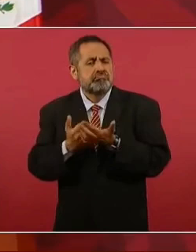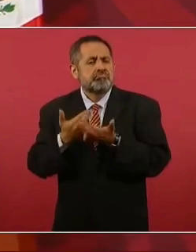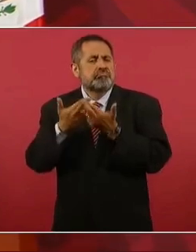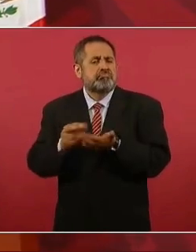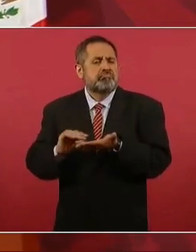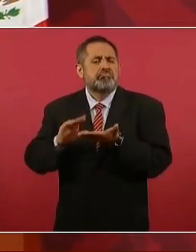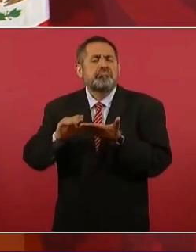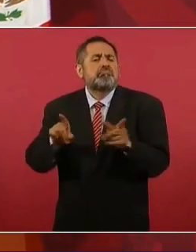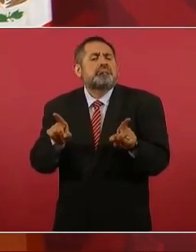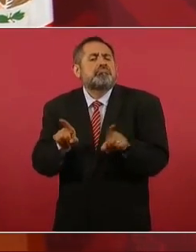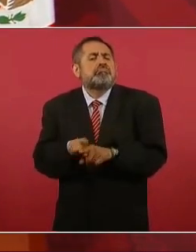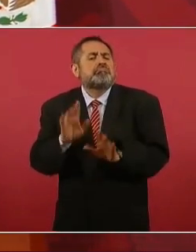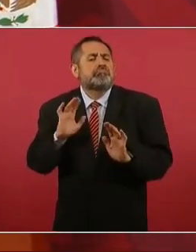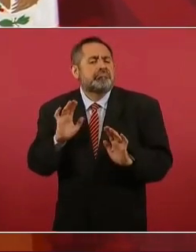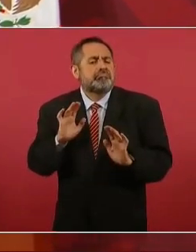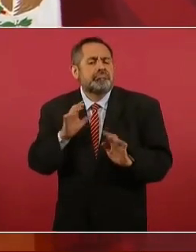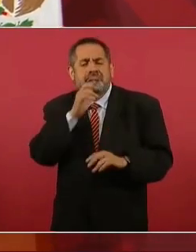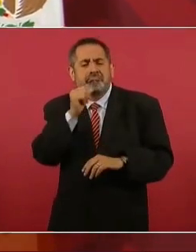de